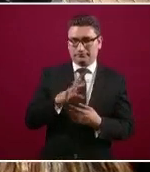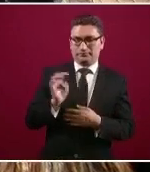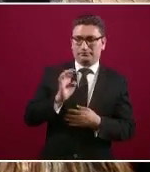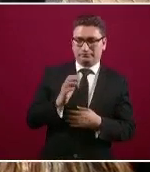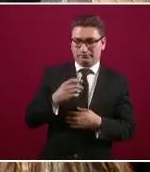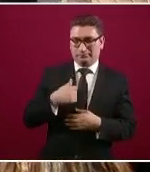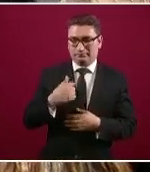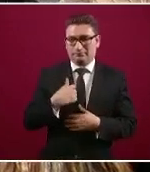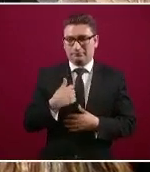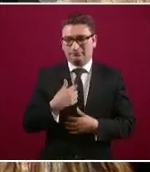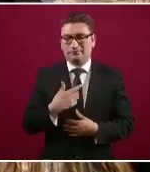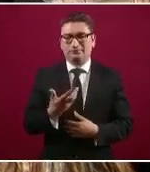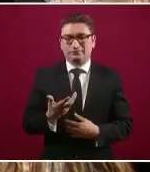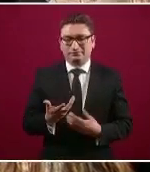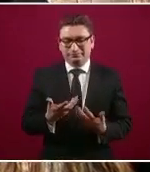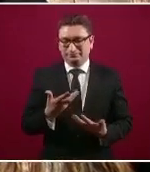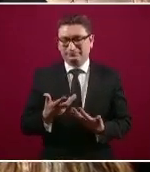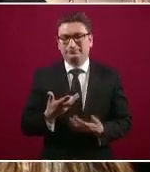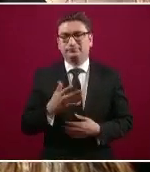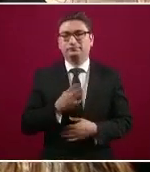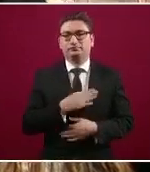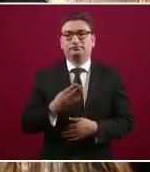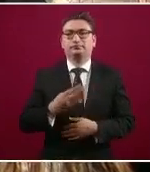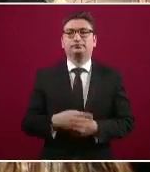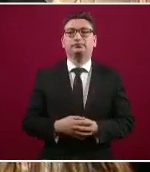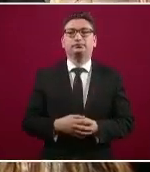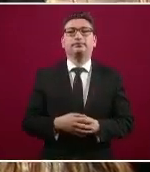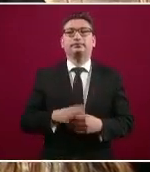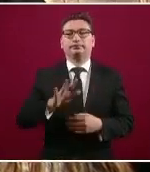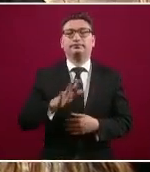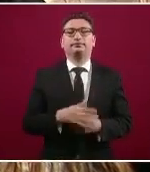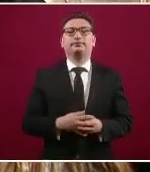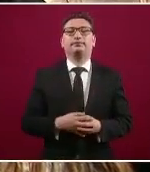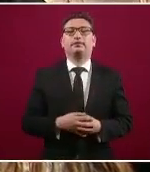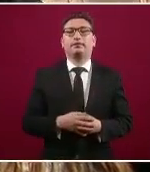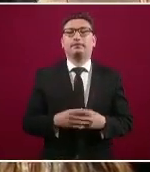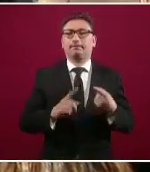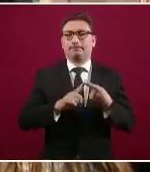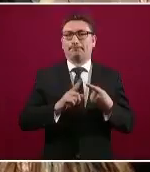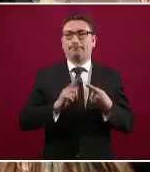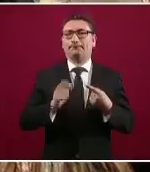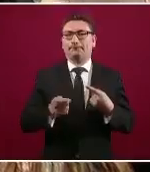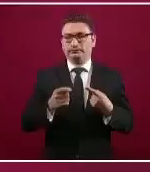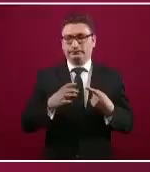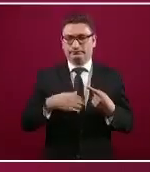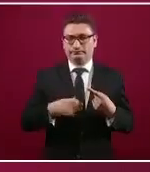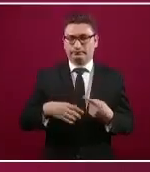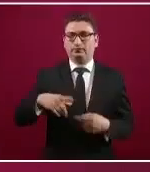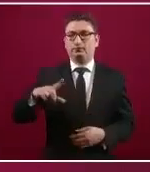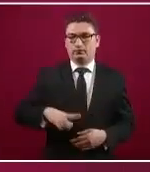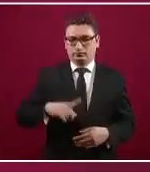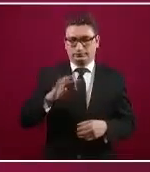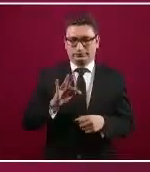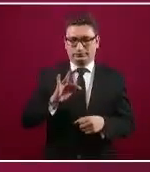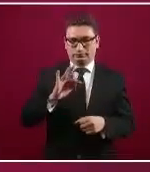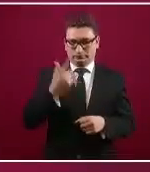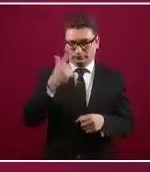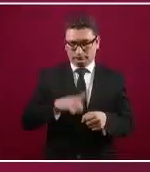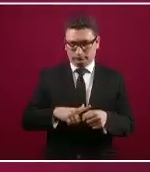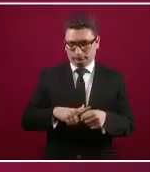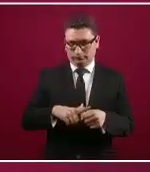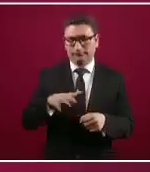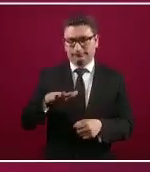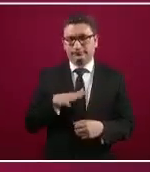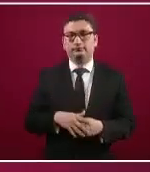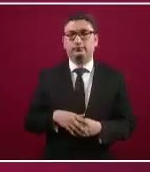ser la que invertida, por cierto. Miren, en primer lugar, el gobierno federal no tiene